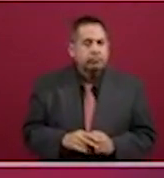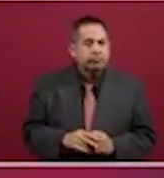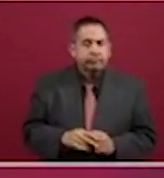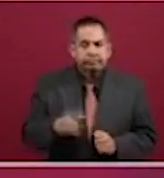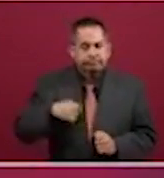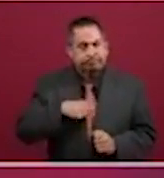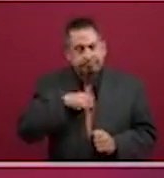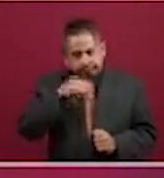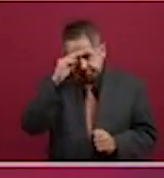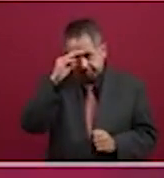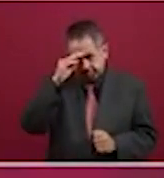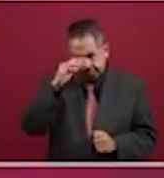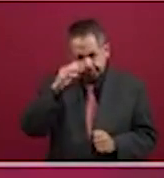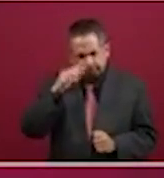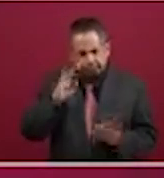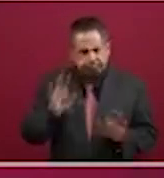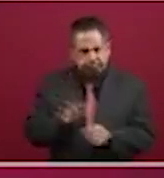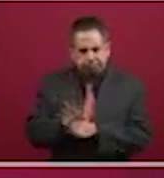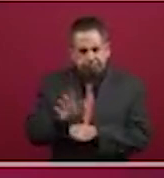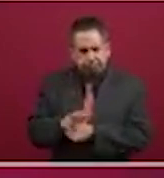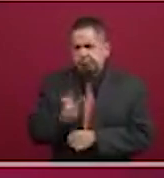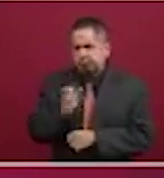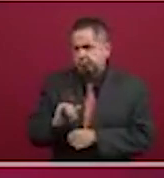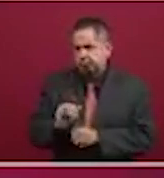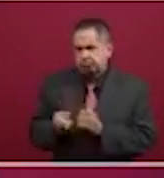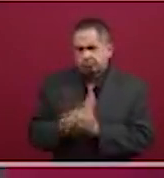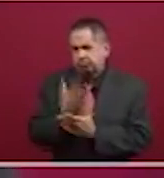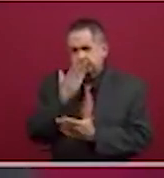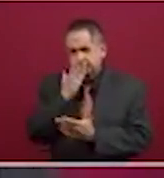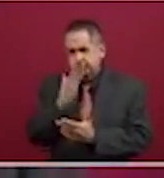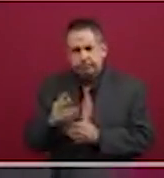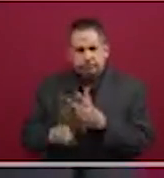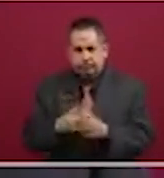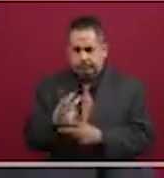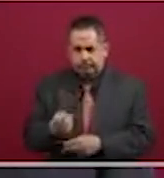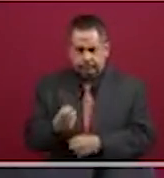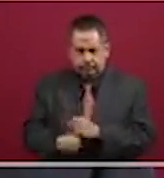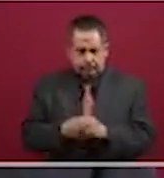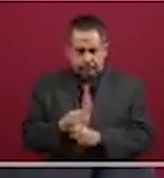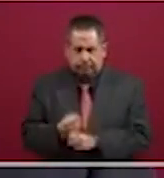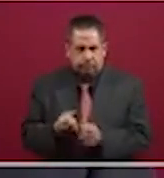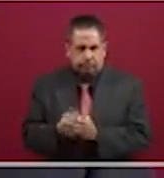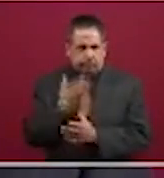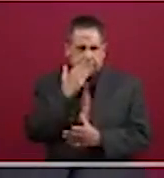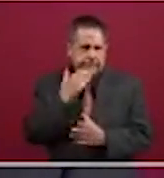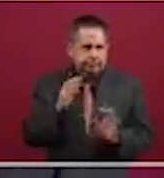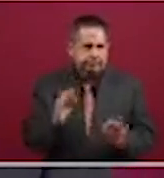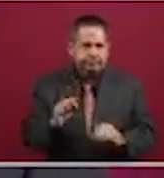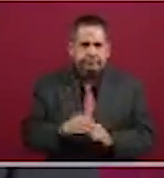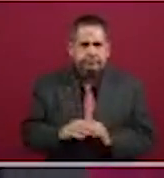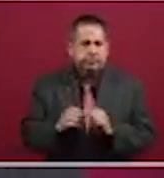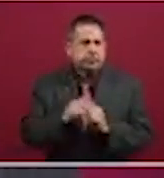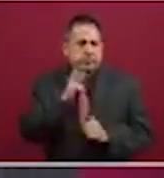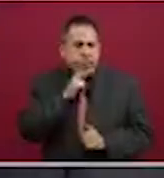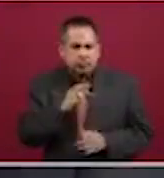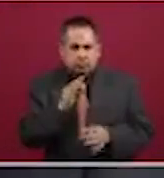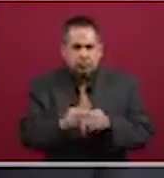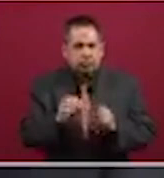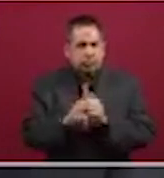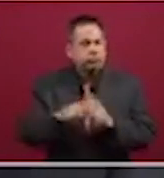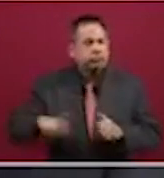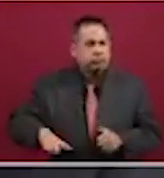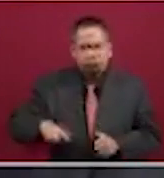vamos a salir bien este año con techniques y con el